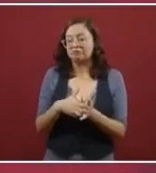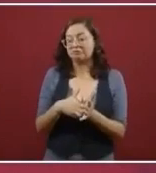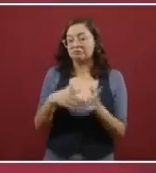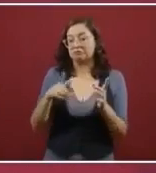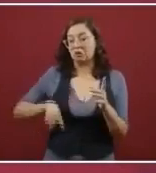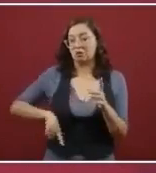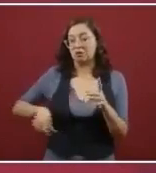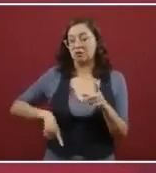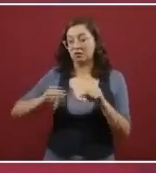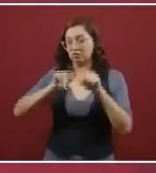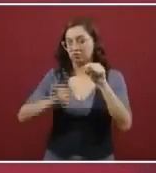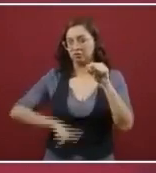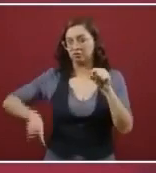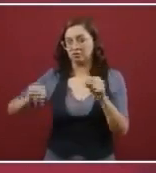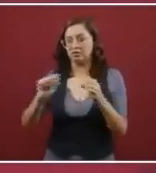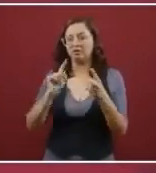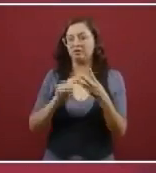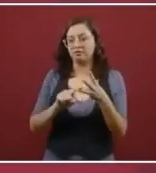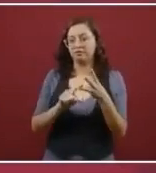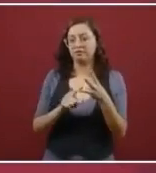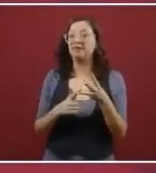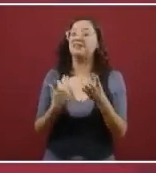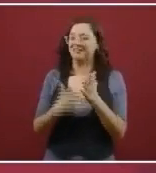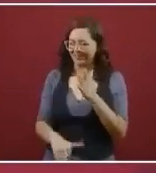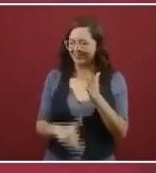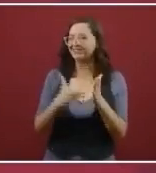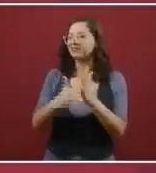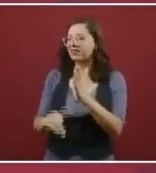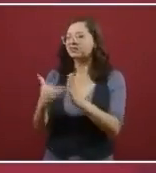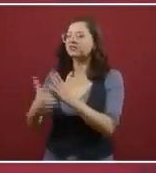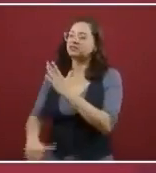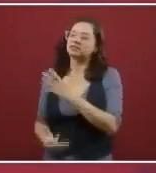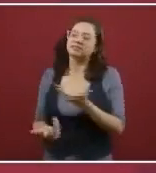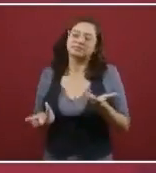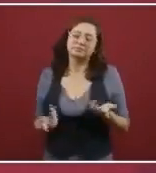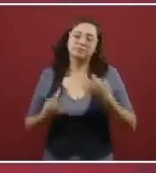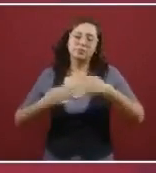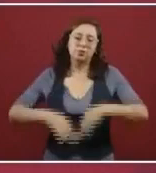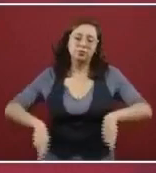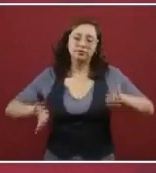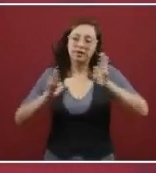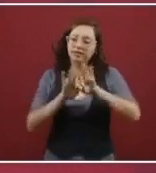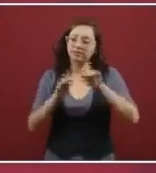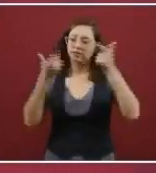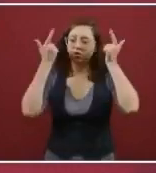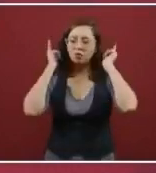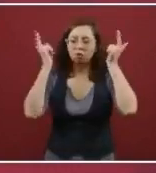republicana. Sería muy bueno también que